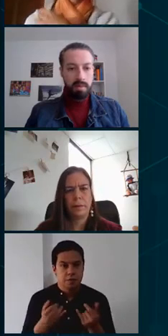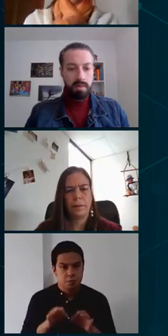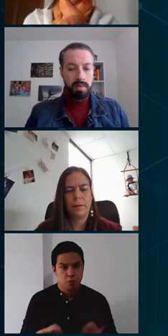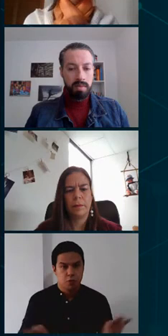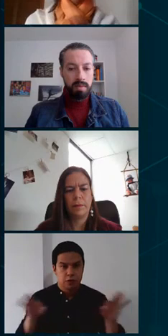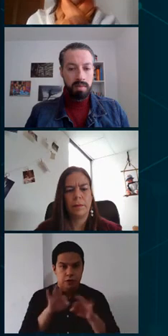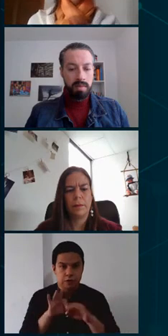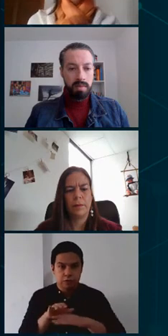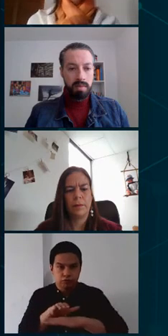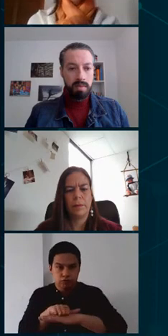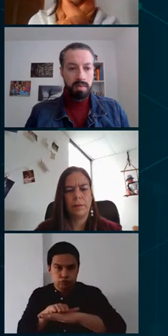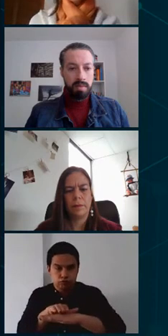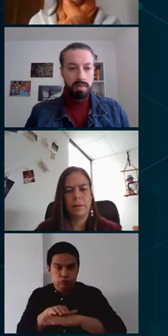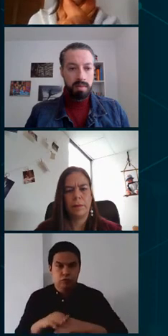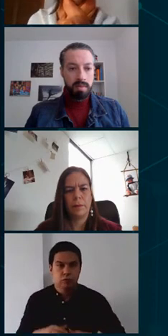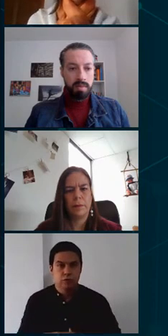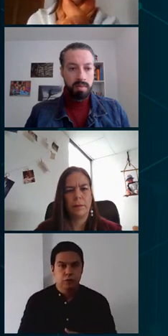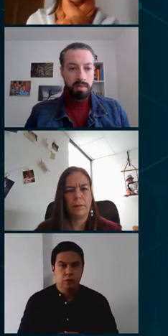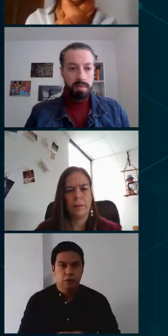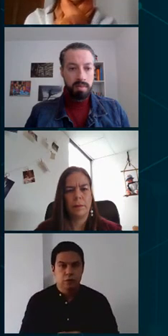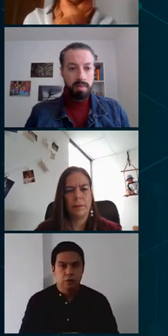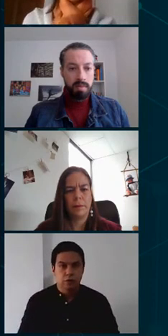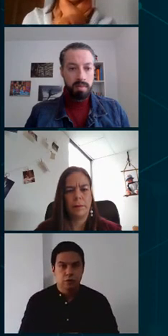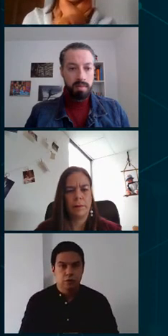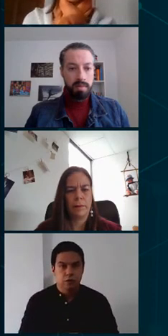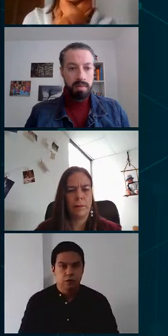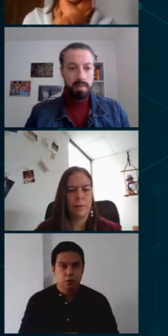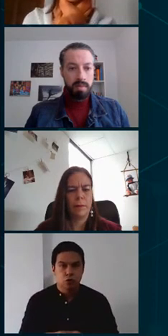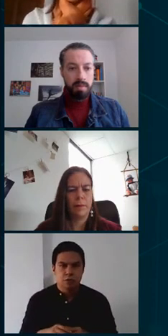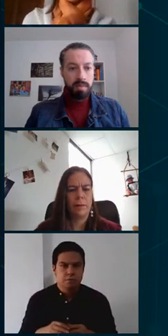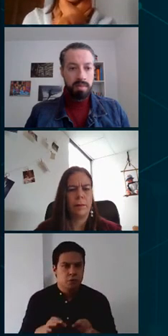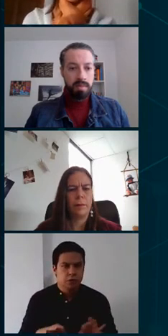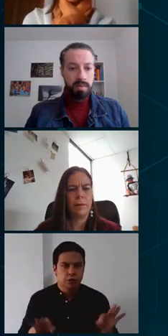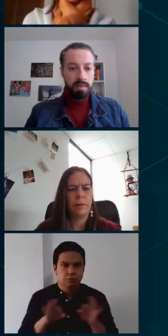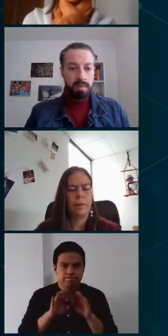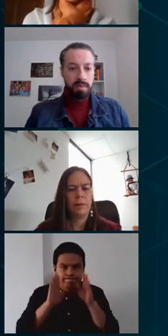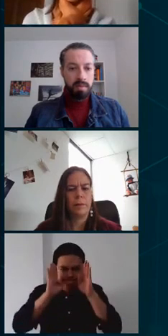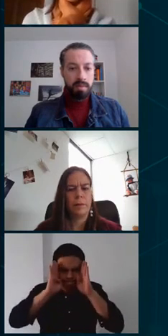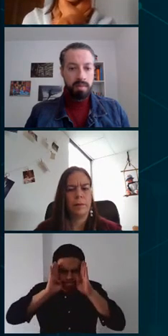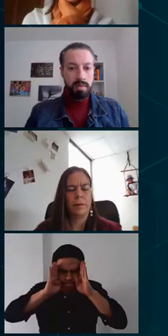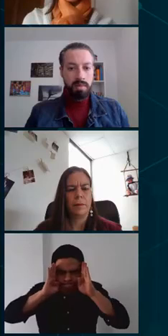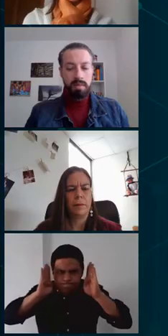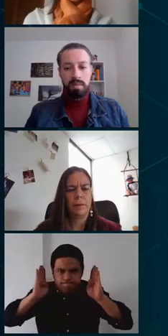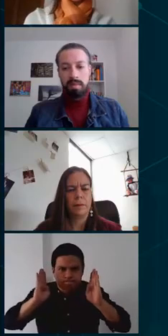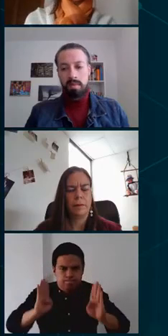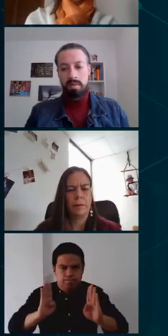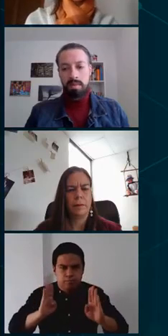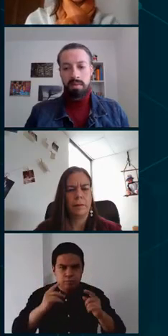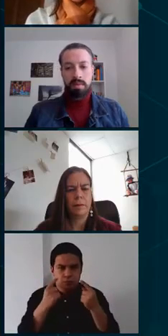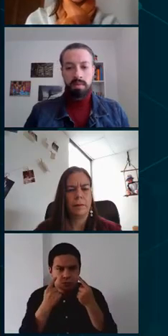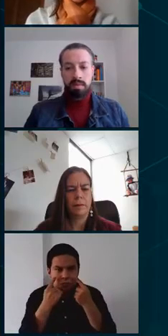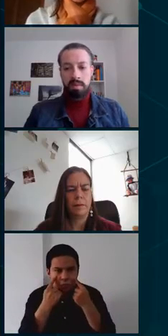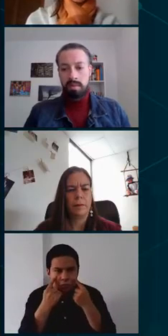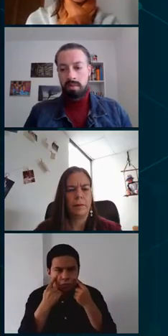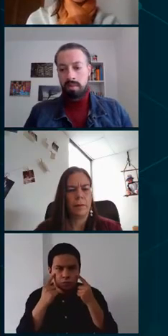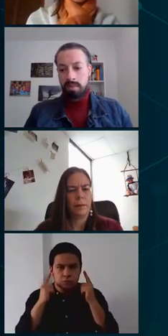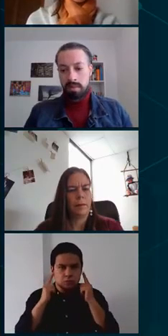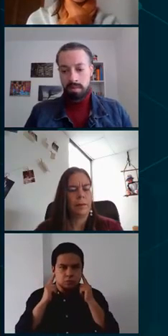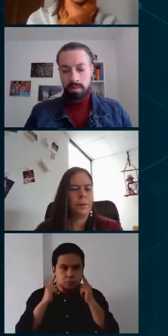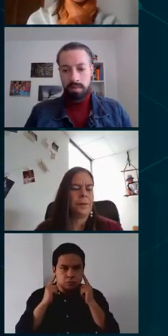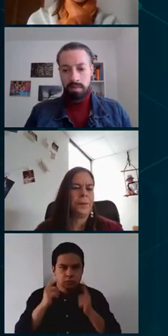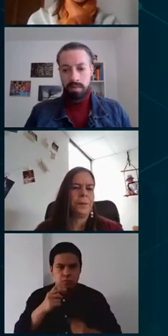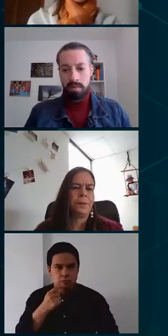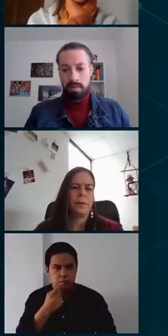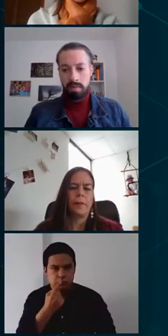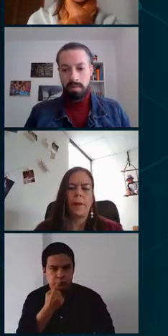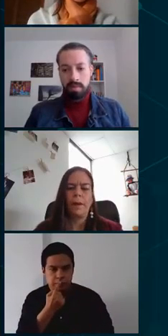momento de testear, y es que activemos todos nuestros sentidos, ¿cierto? Para poder identificar bien cuál es esa percepción de nuestro usuario